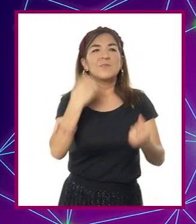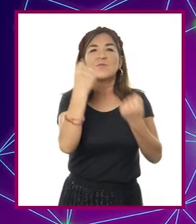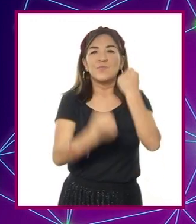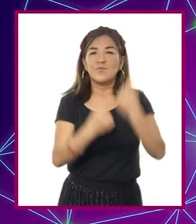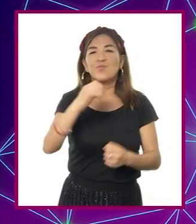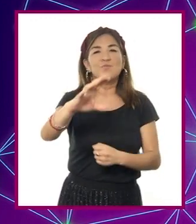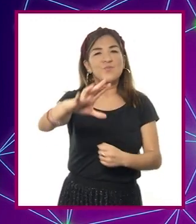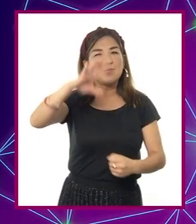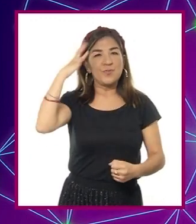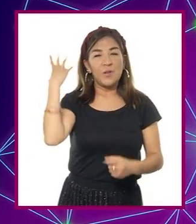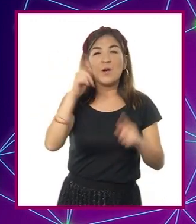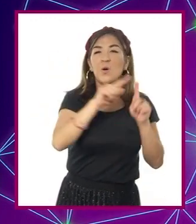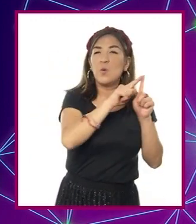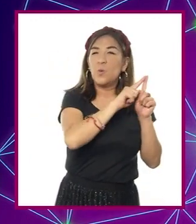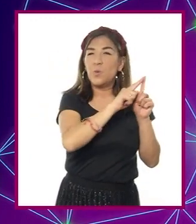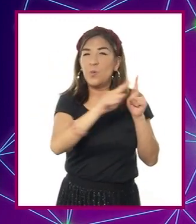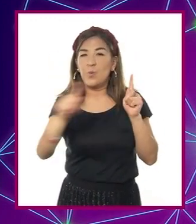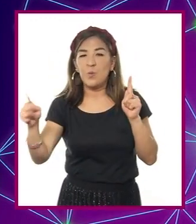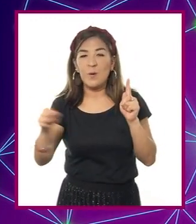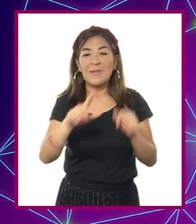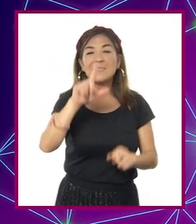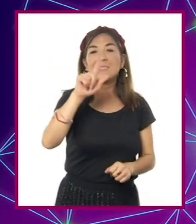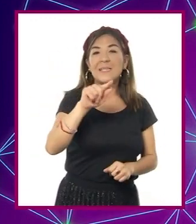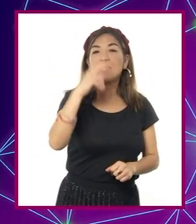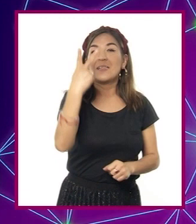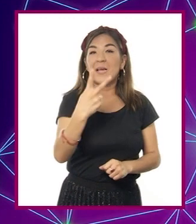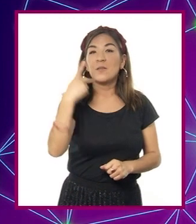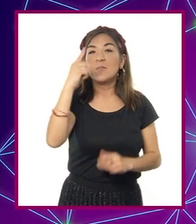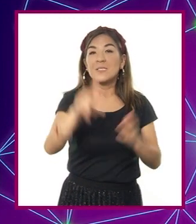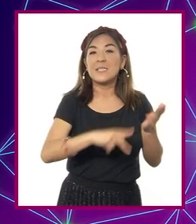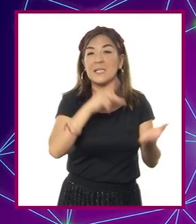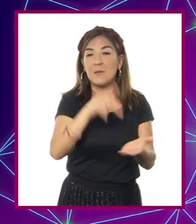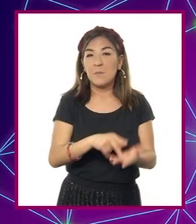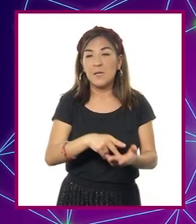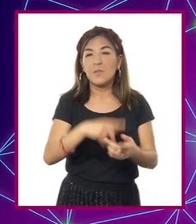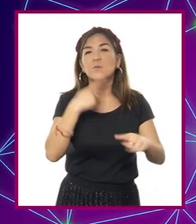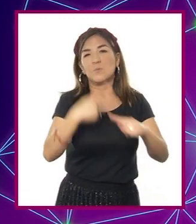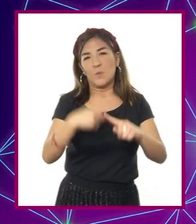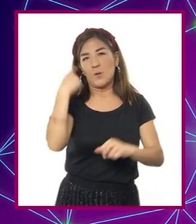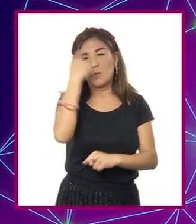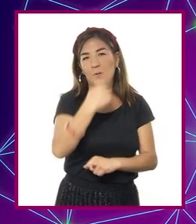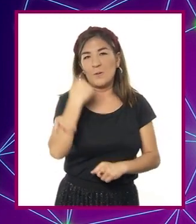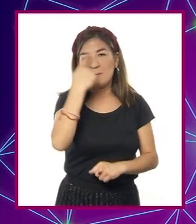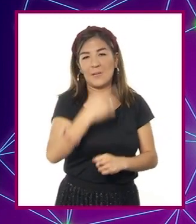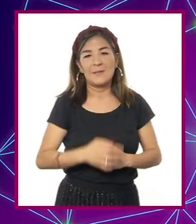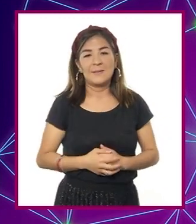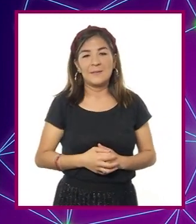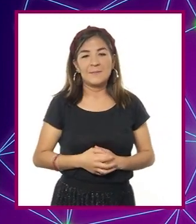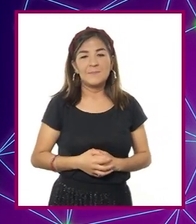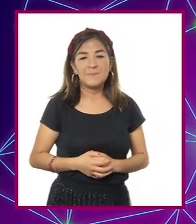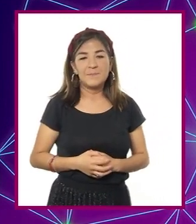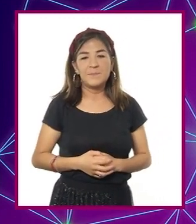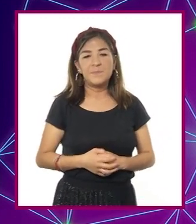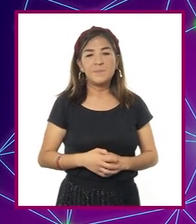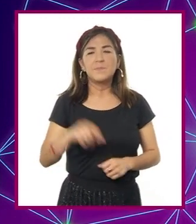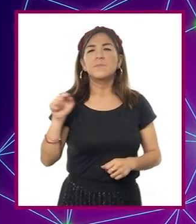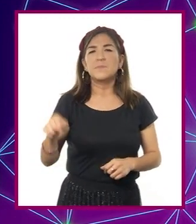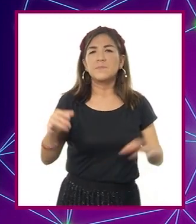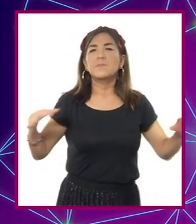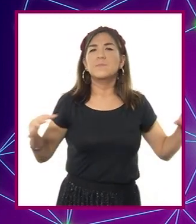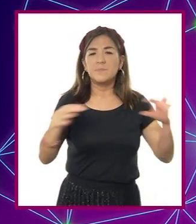una velocidad promedio de 72 kilómetros por hora. Esta